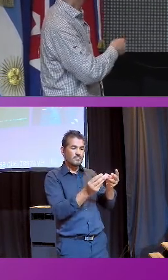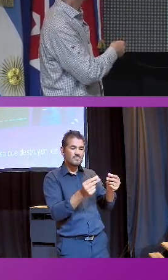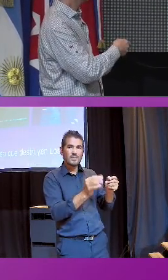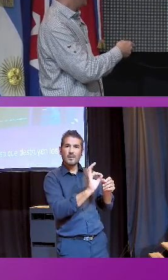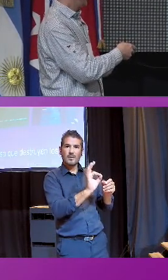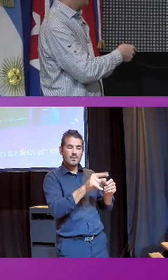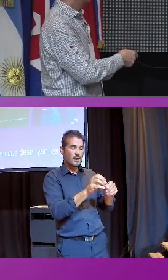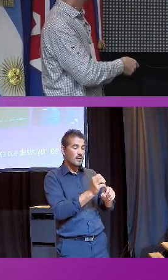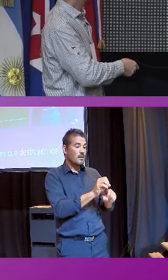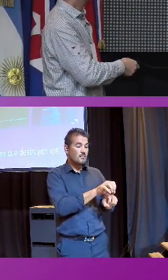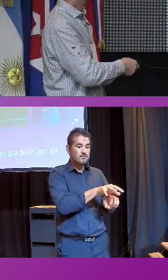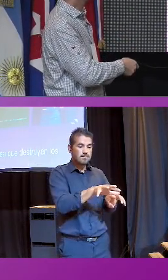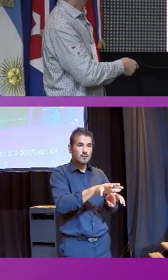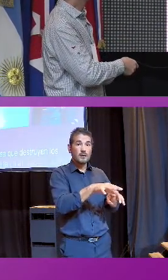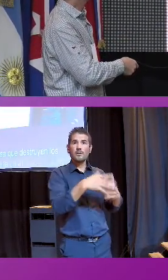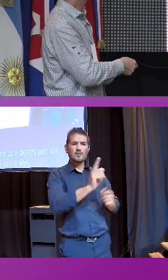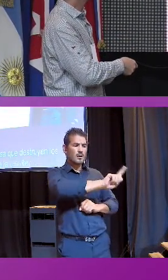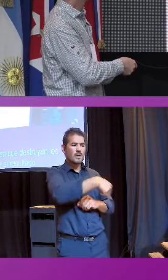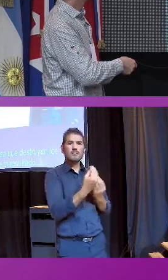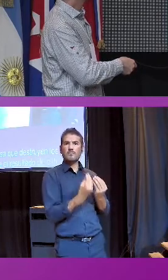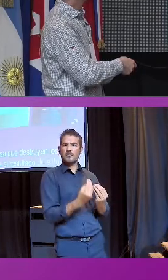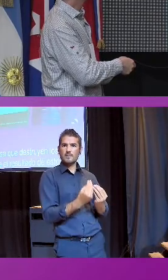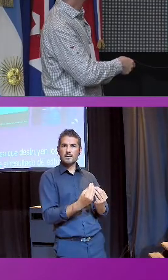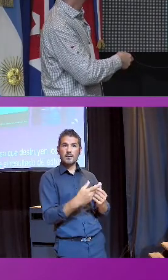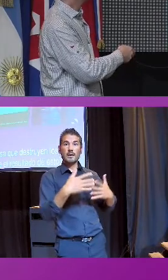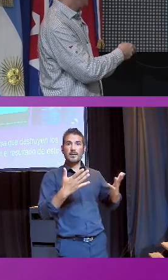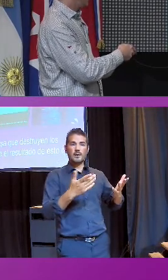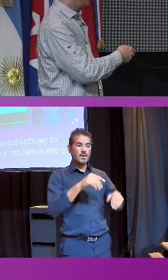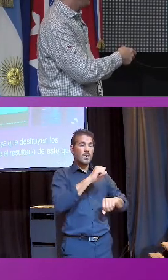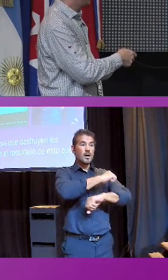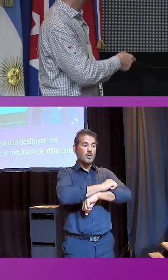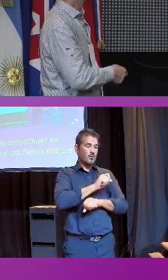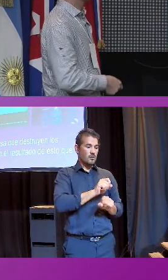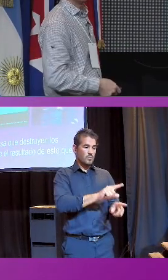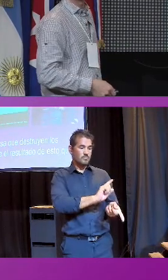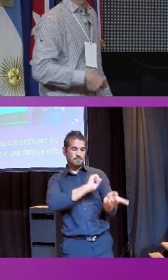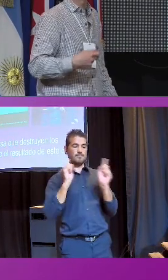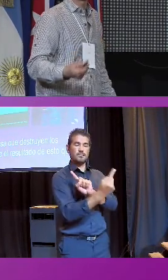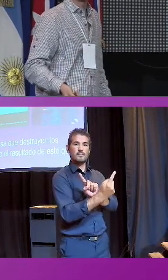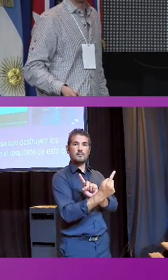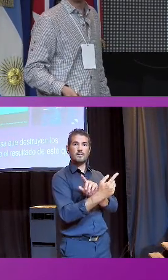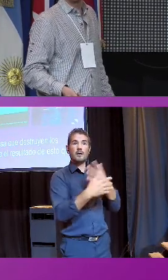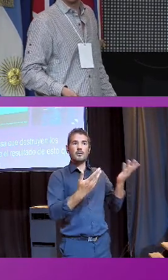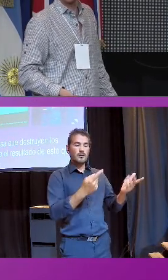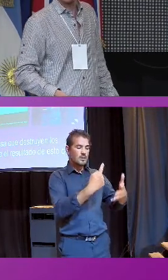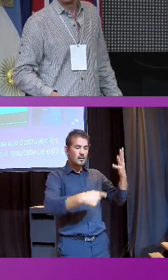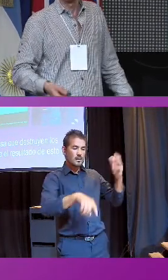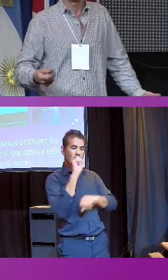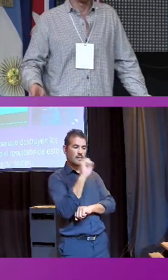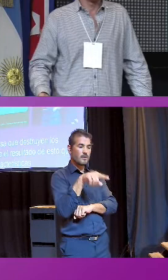cannabinoides endógenos, ¿cuál fue el resultado de esto? Que revirtieron completamente las